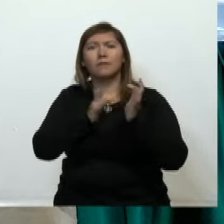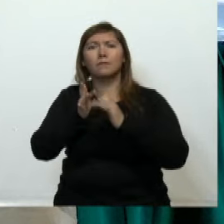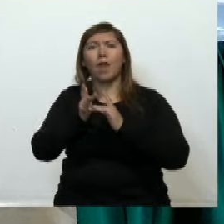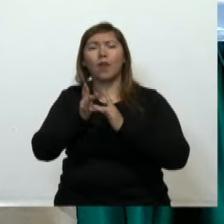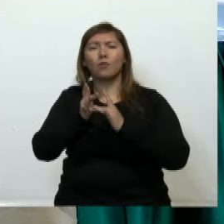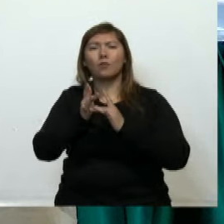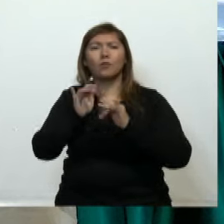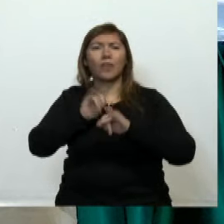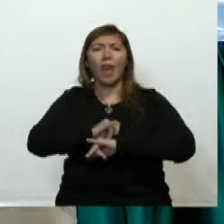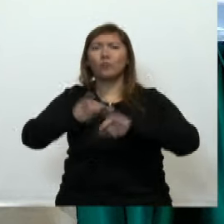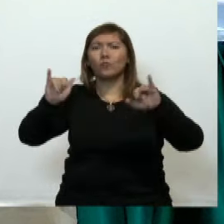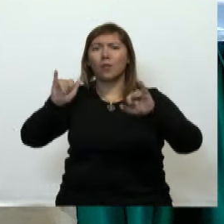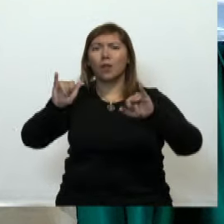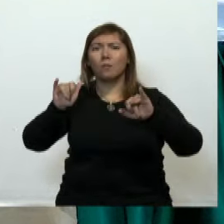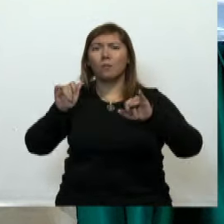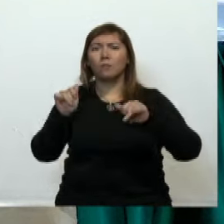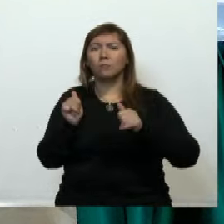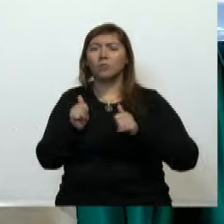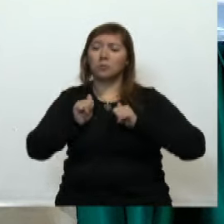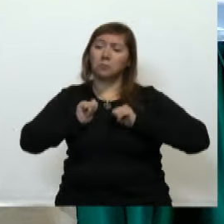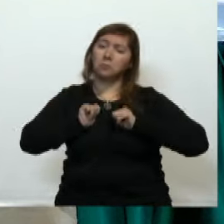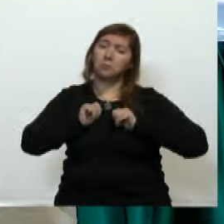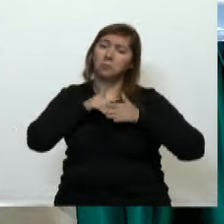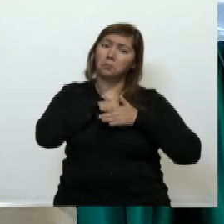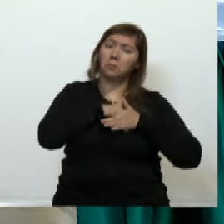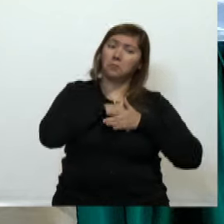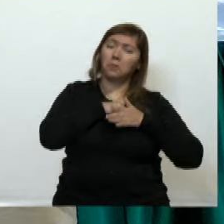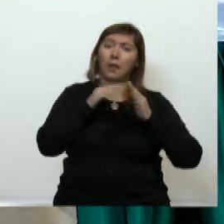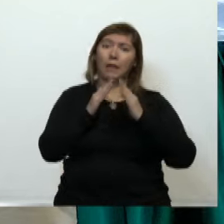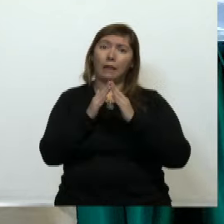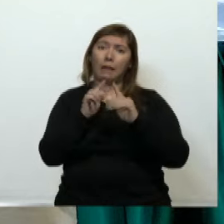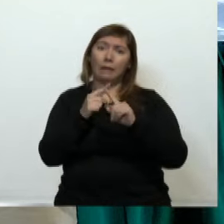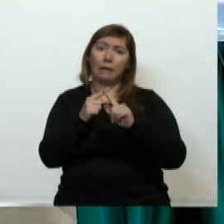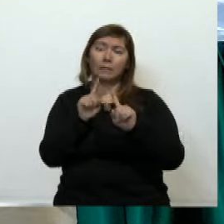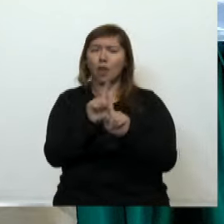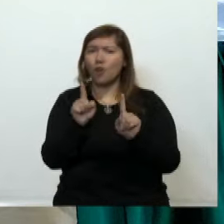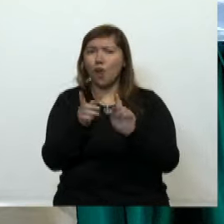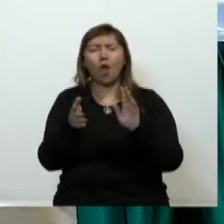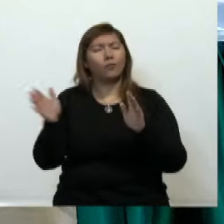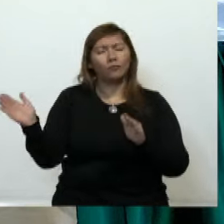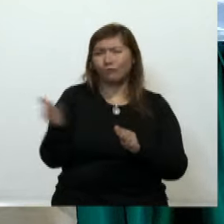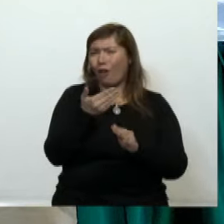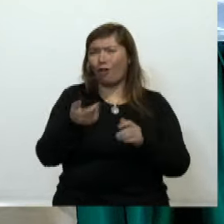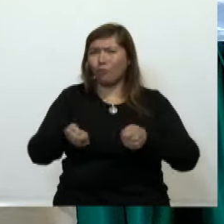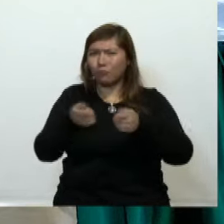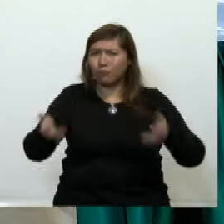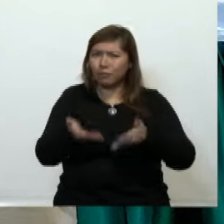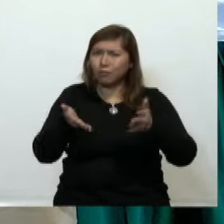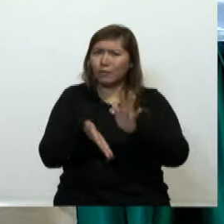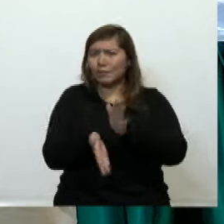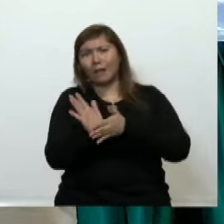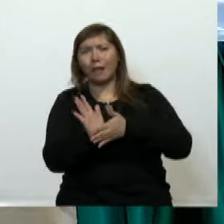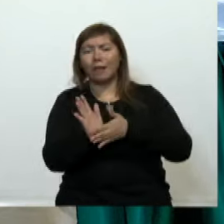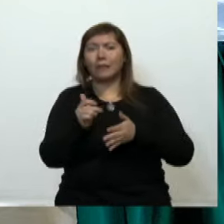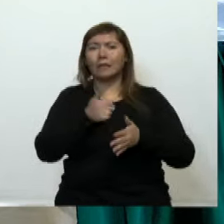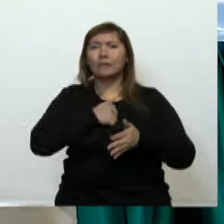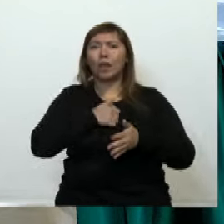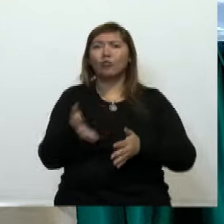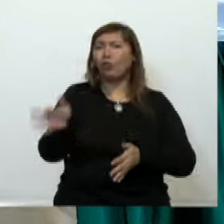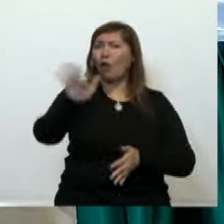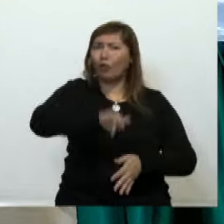quedemos dentro de nuestros templos. Seamos iglesia en salida. Seamos cristianos de lunes a lunes, no solamente